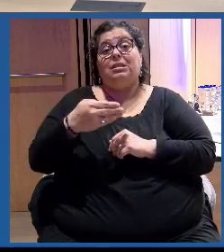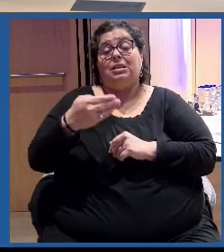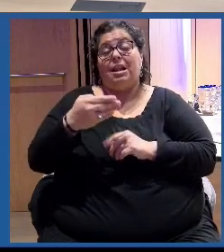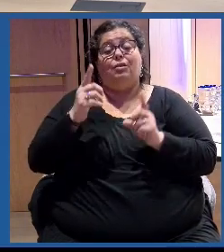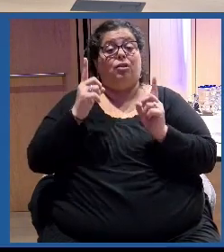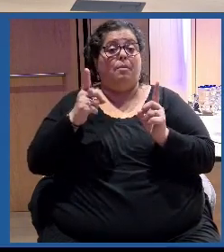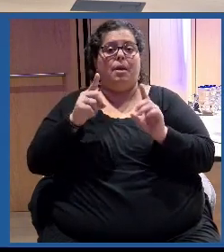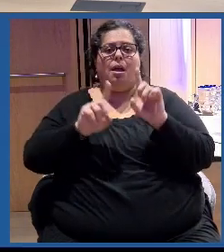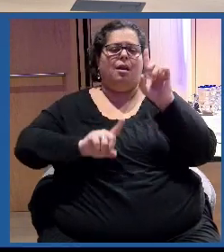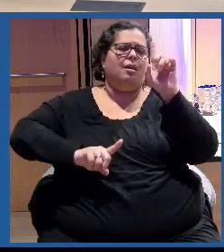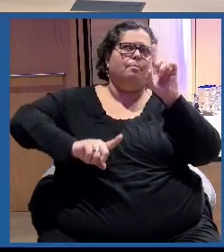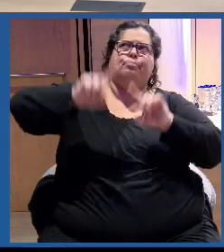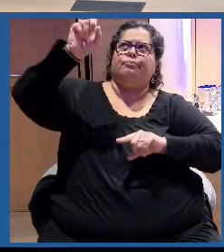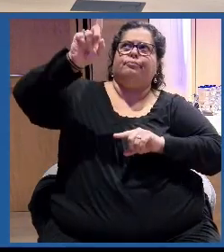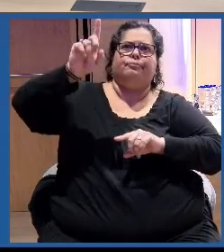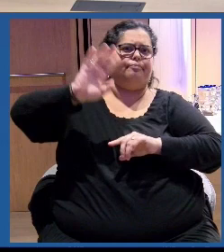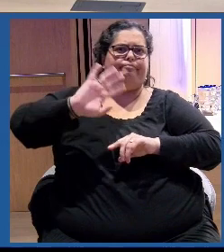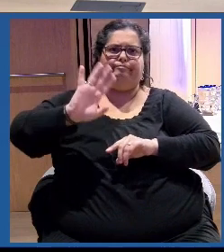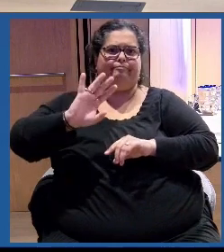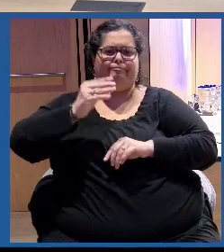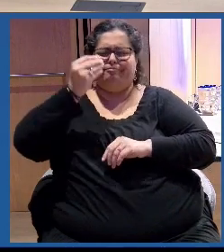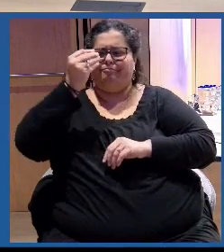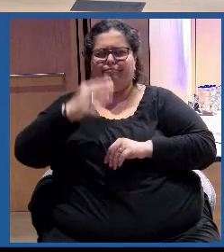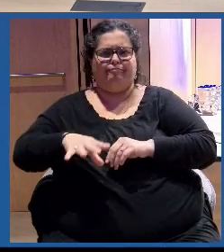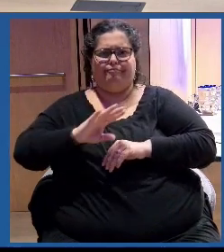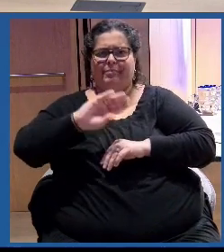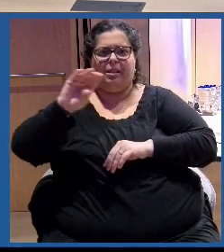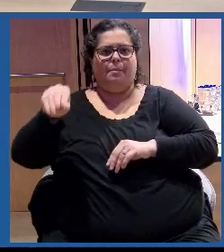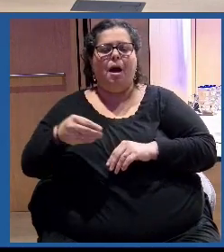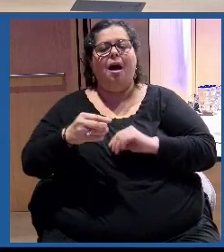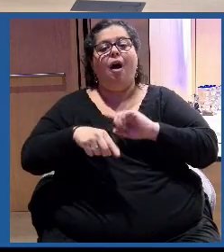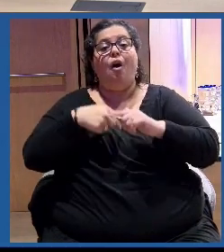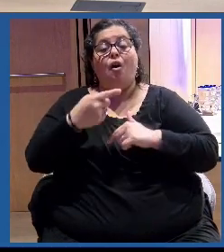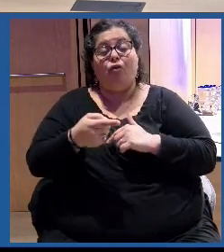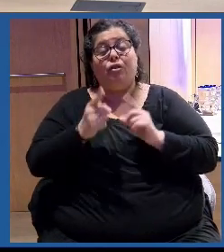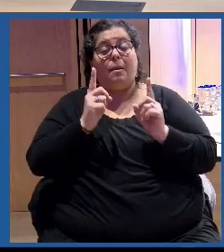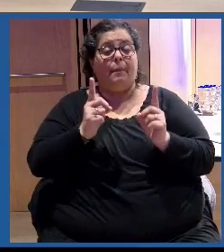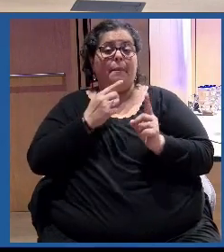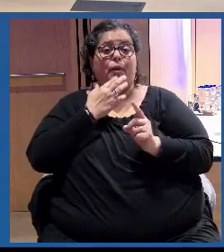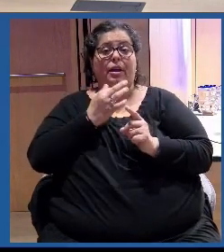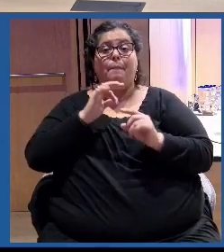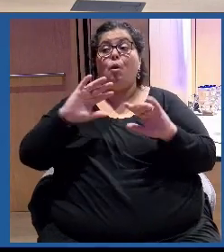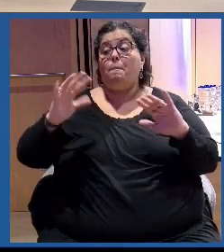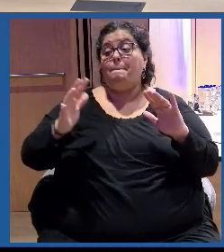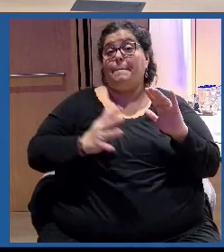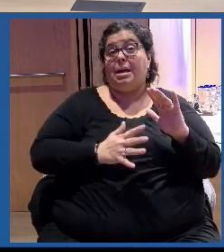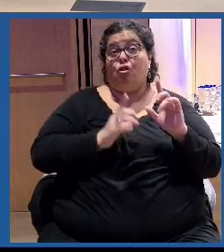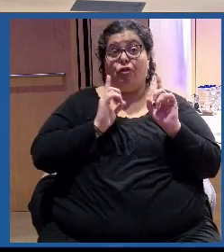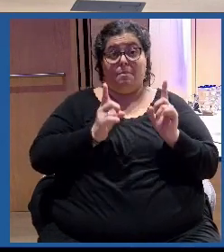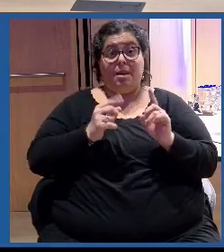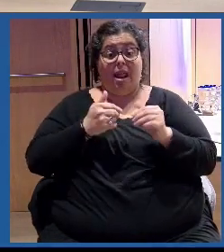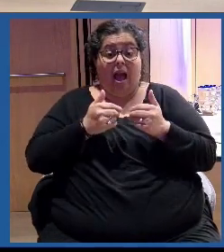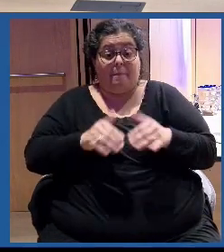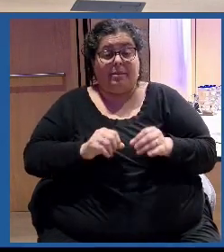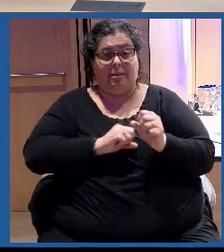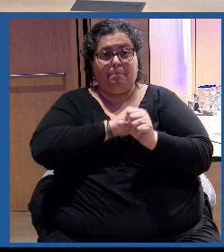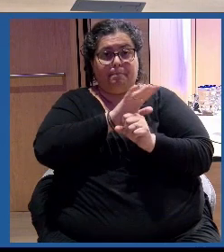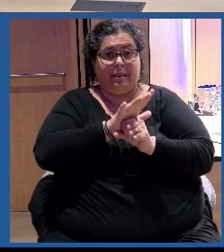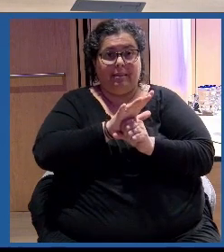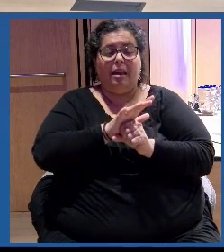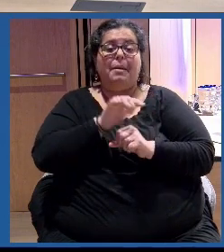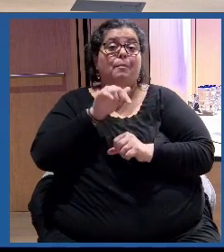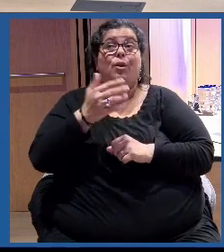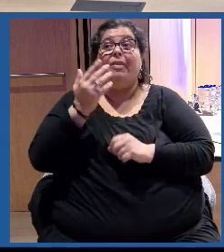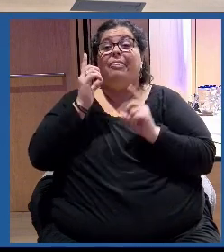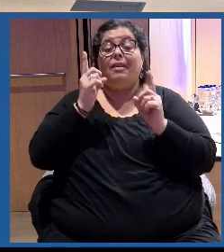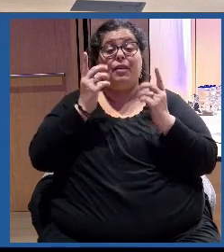se despega una línea de otra, incluso cómo disminuyó el nivel a partir de la pandemia, ¿no? Porque claramente había que estudiar